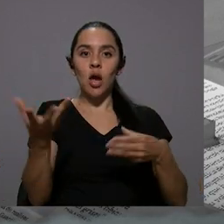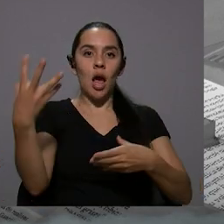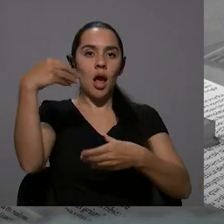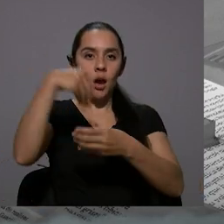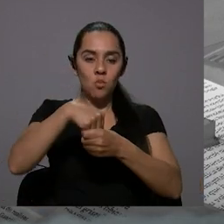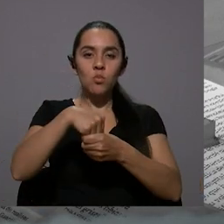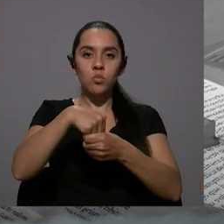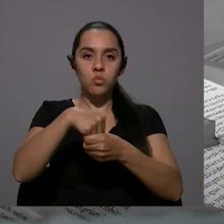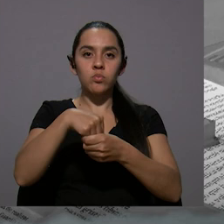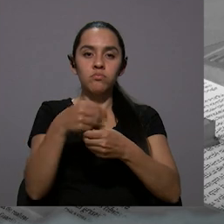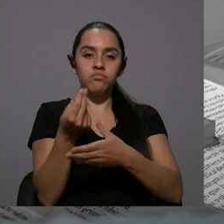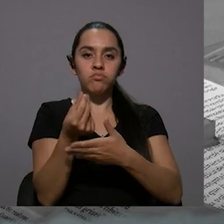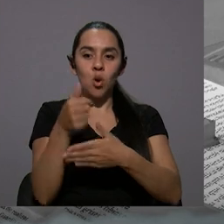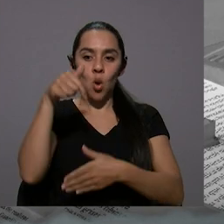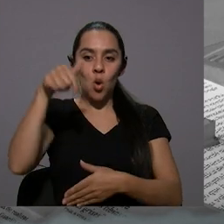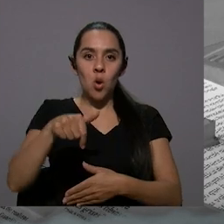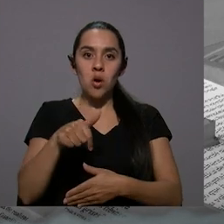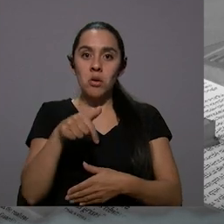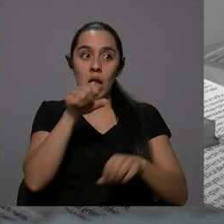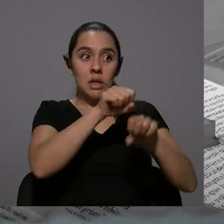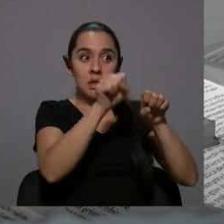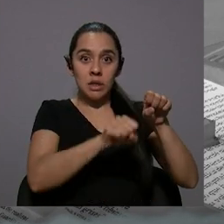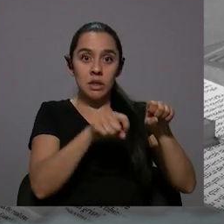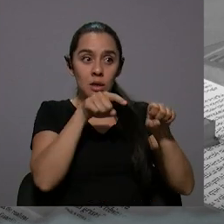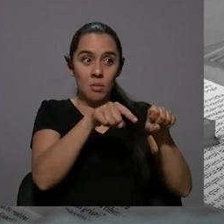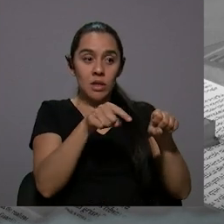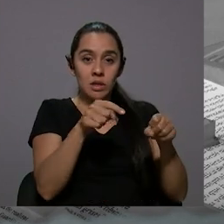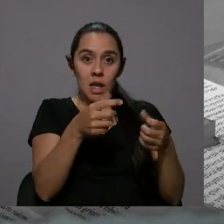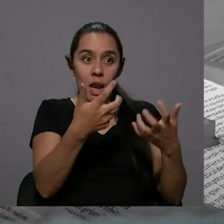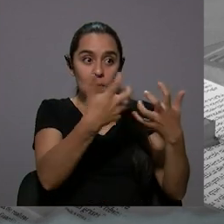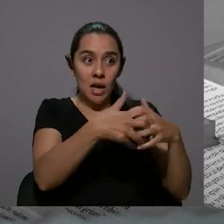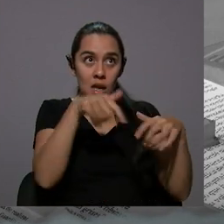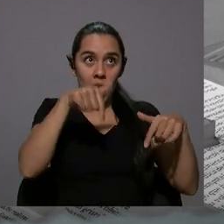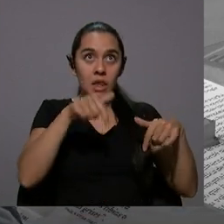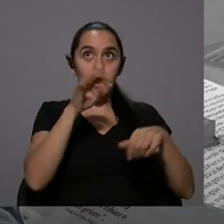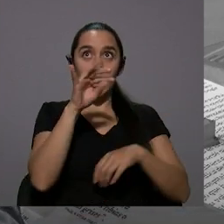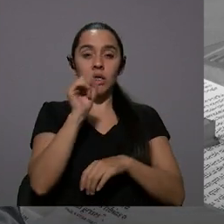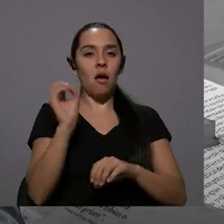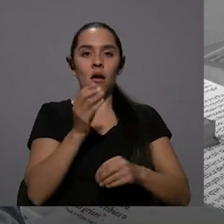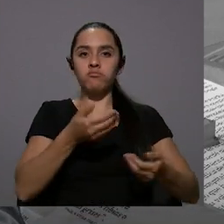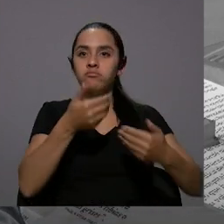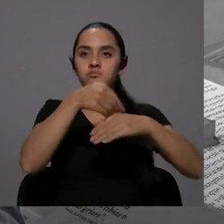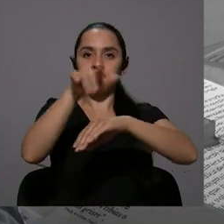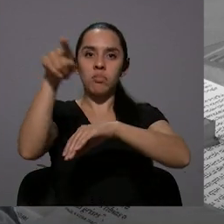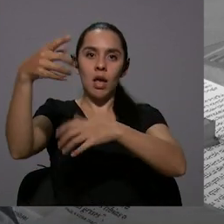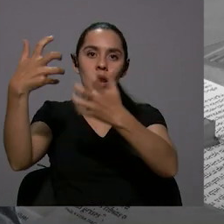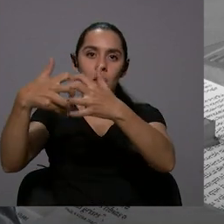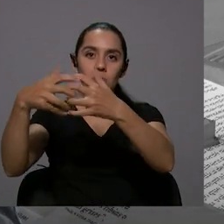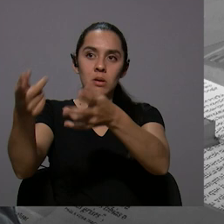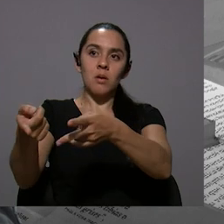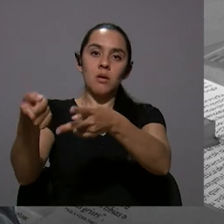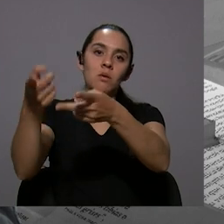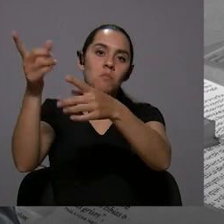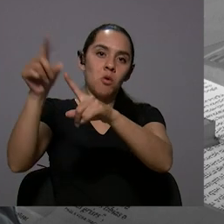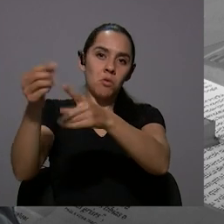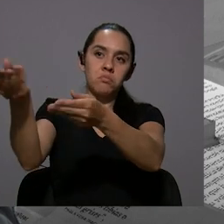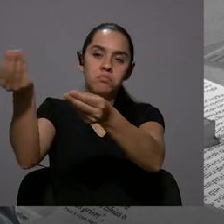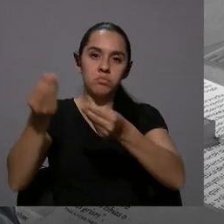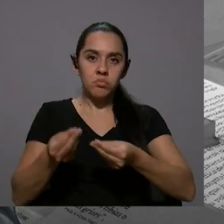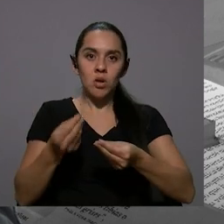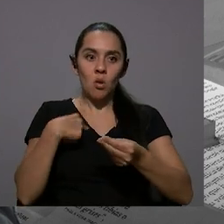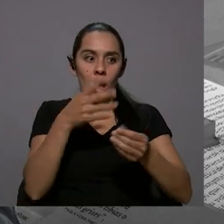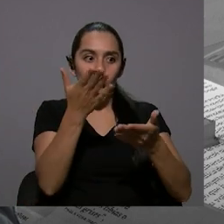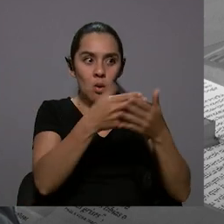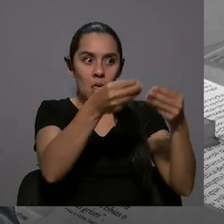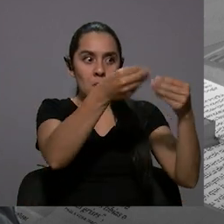costo de hecho ya hoy no tenemos ni una sola máquina en el tribunal ya Todas se las llevó la empresa todos no tuvimos ningún problema tampoco de pérdida o